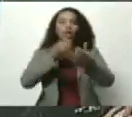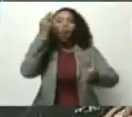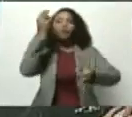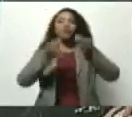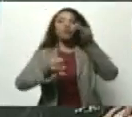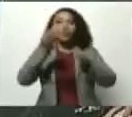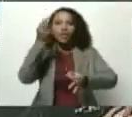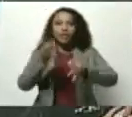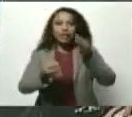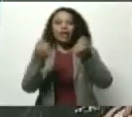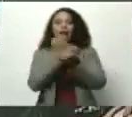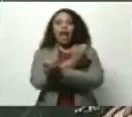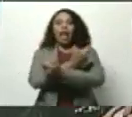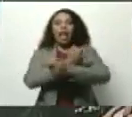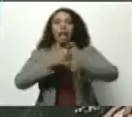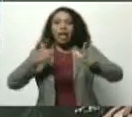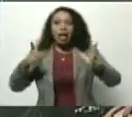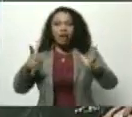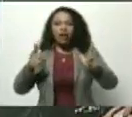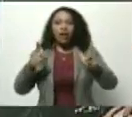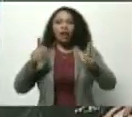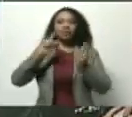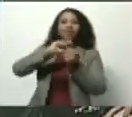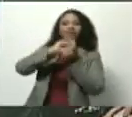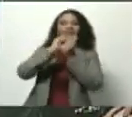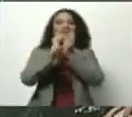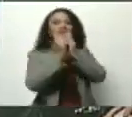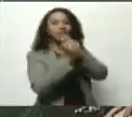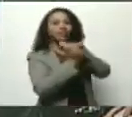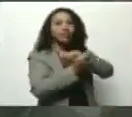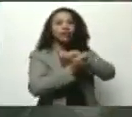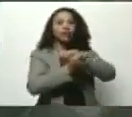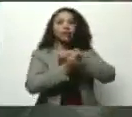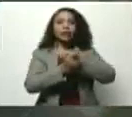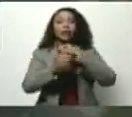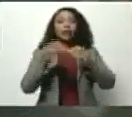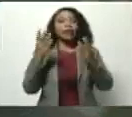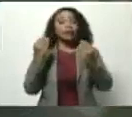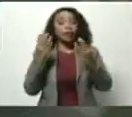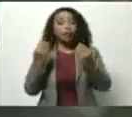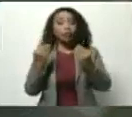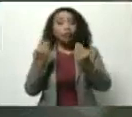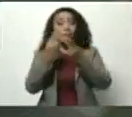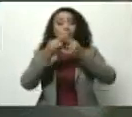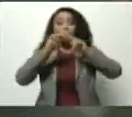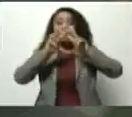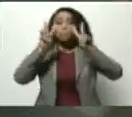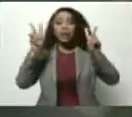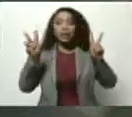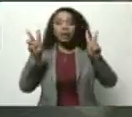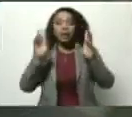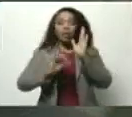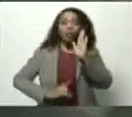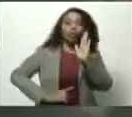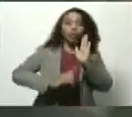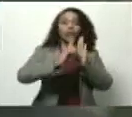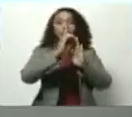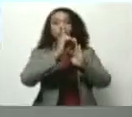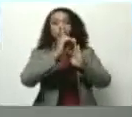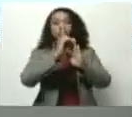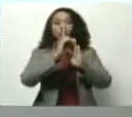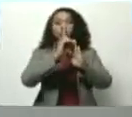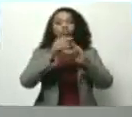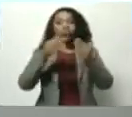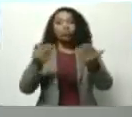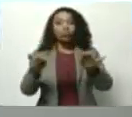por la liberación por la transformación y por lo tanto por la paz por el desarrollo y por la